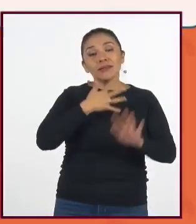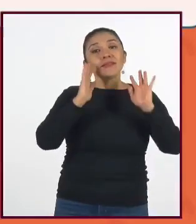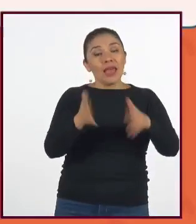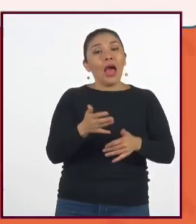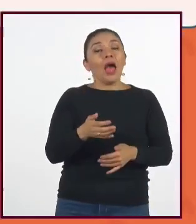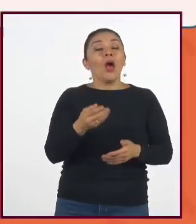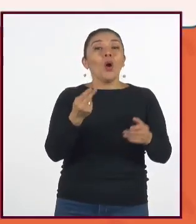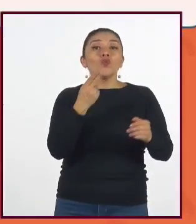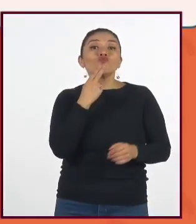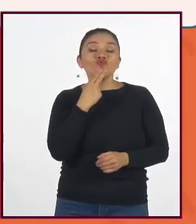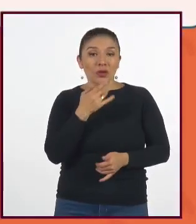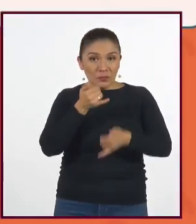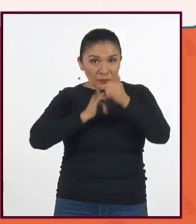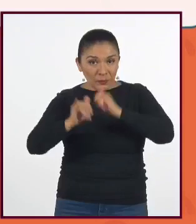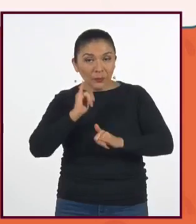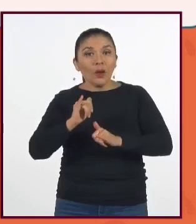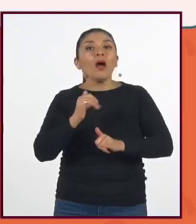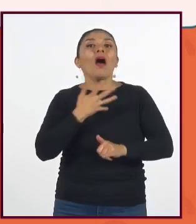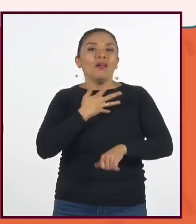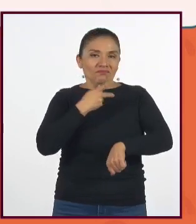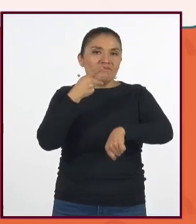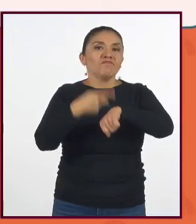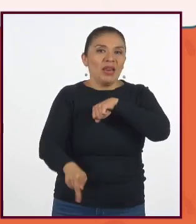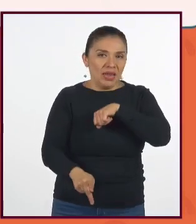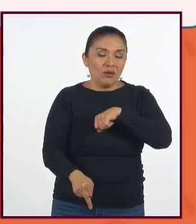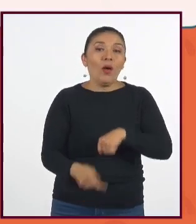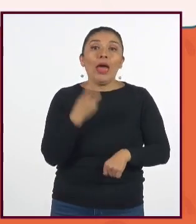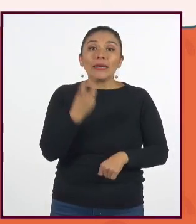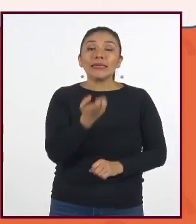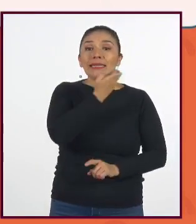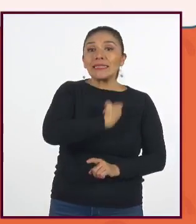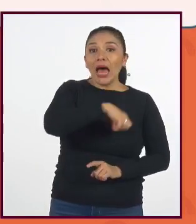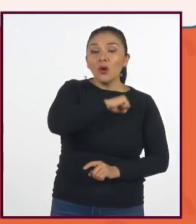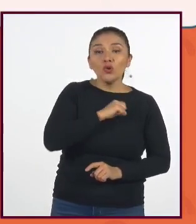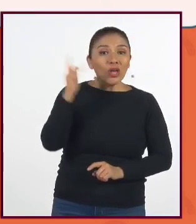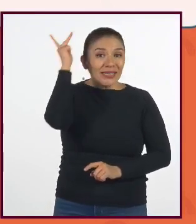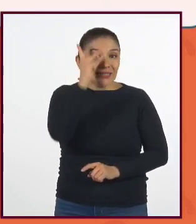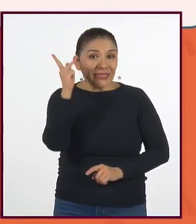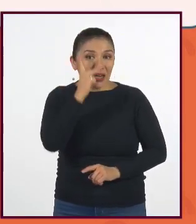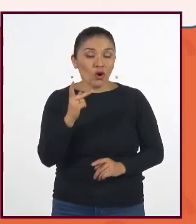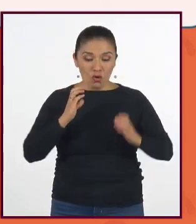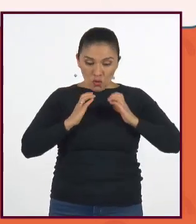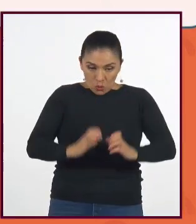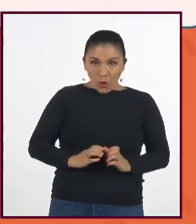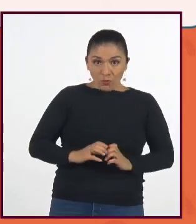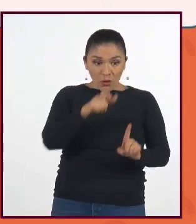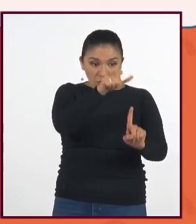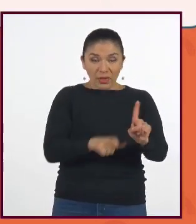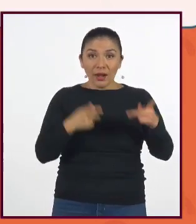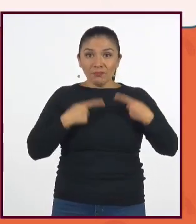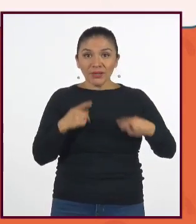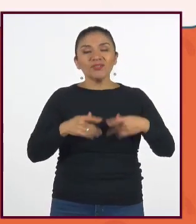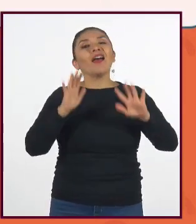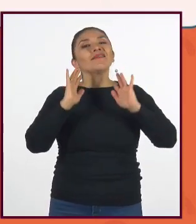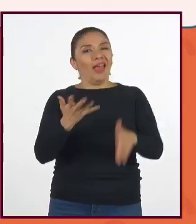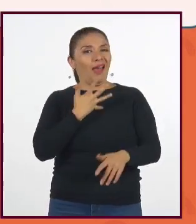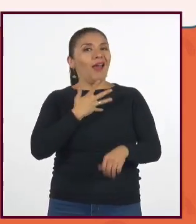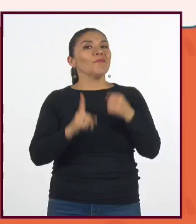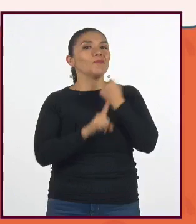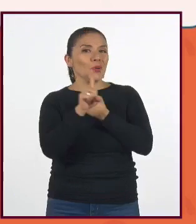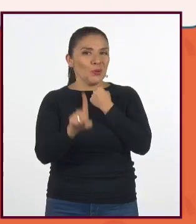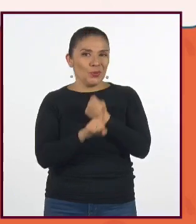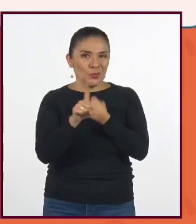salud psicofisiológica de la persona sí se ve afectada. Ya hay